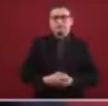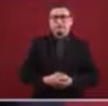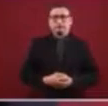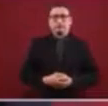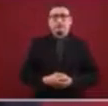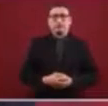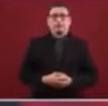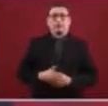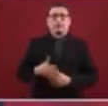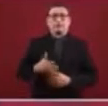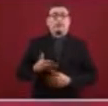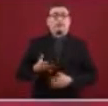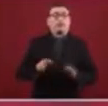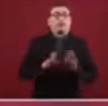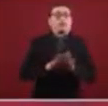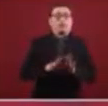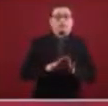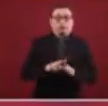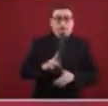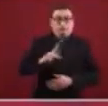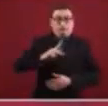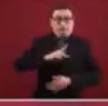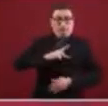cómo ningún familiar,